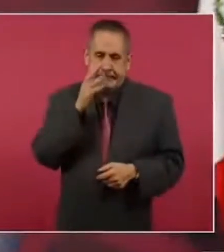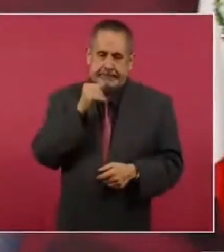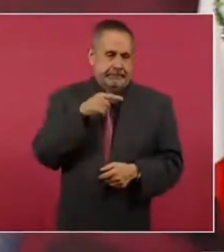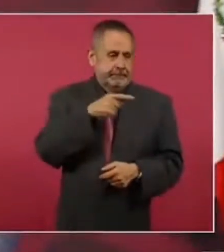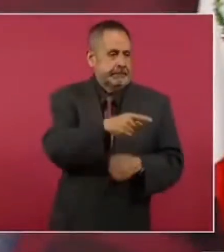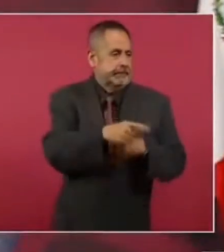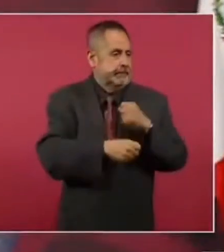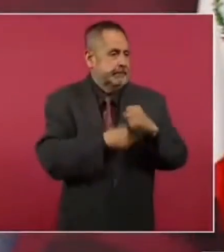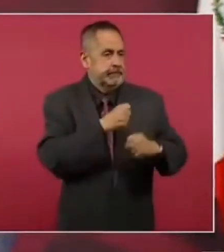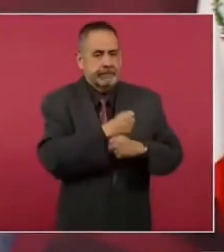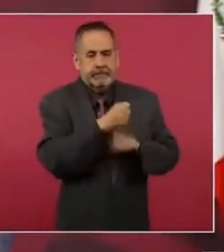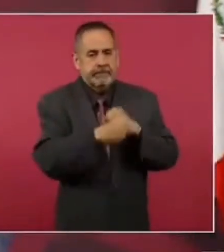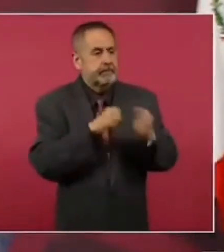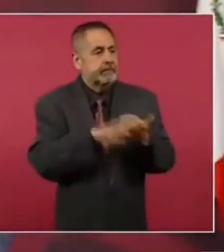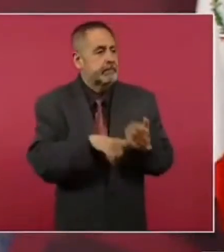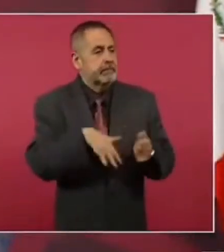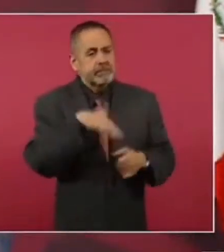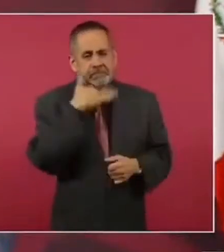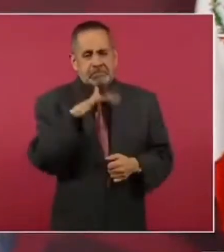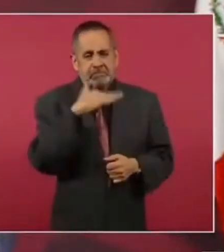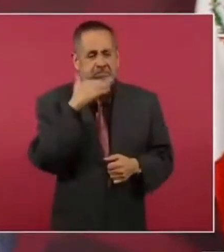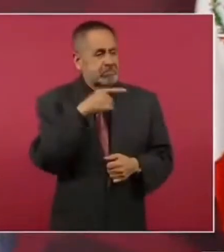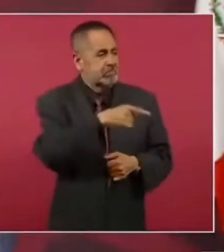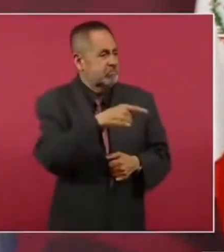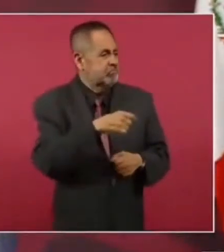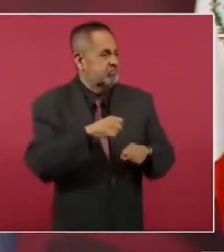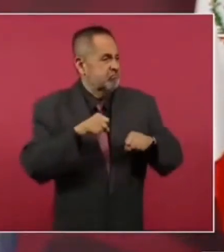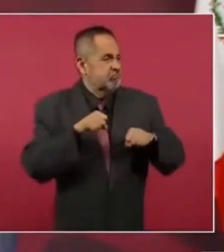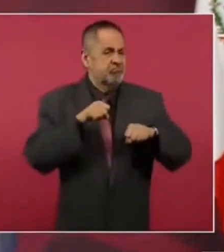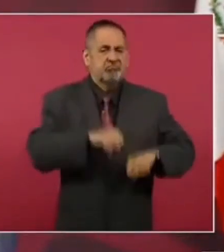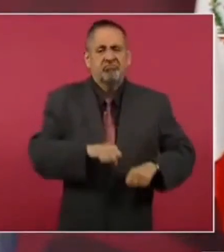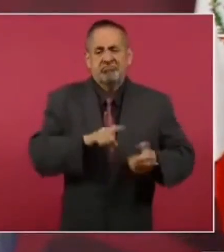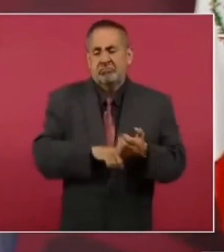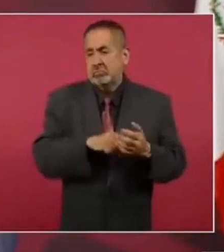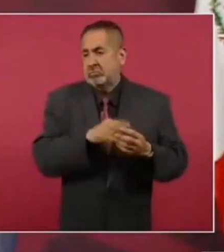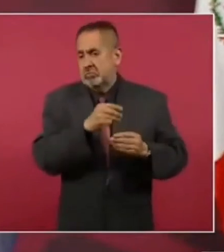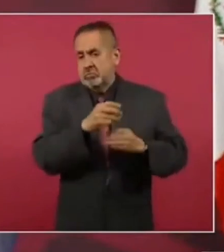que se impuso